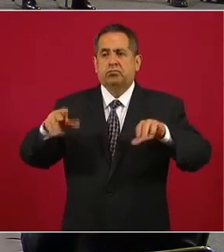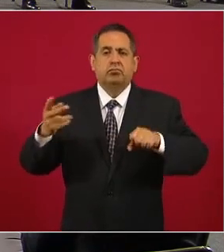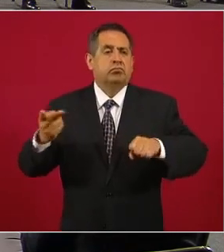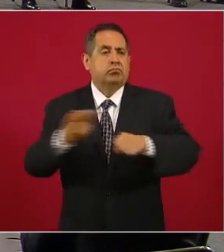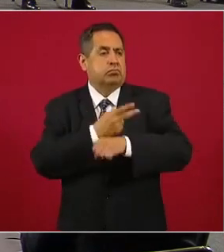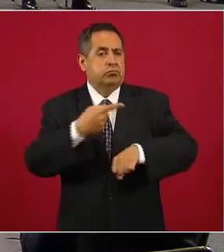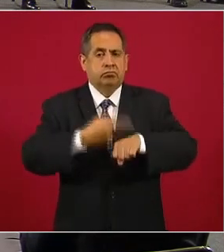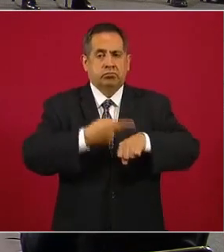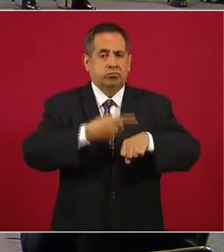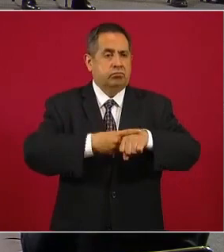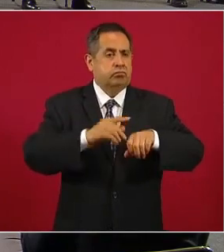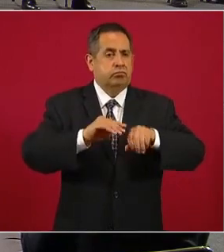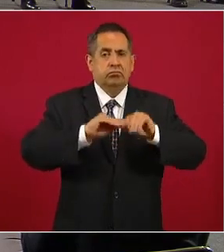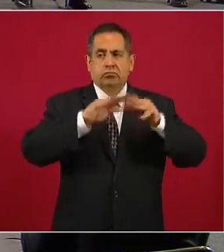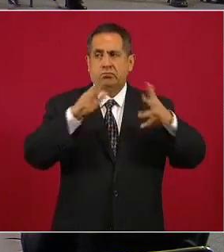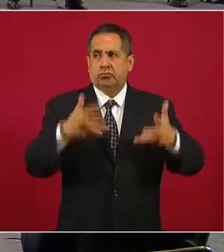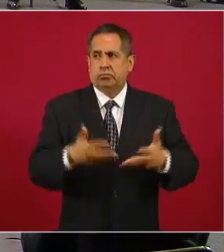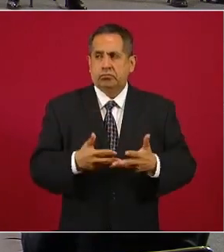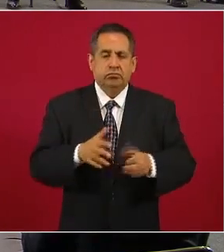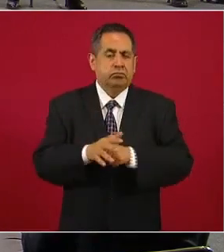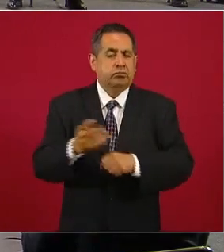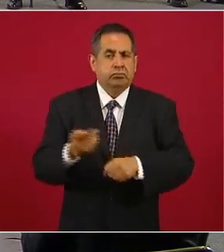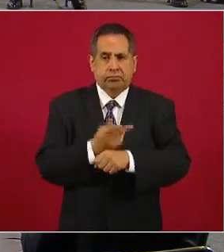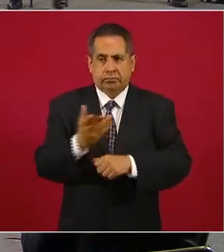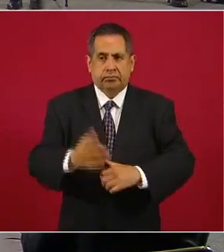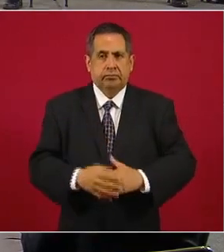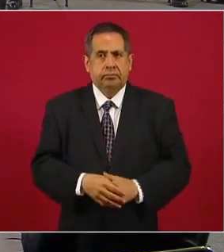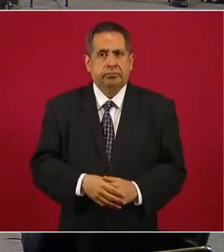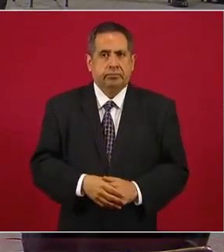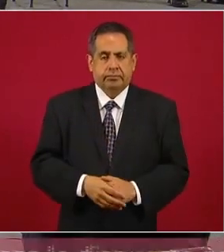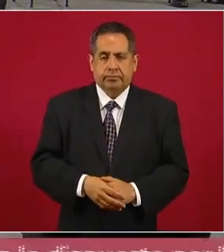la pandemia. Adelante, doctor.